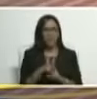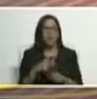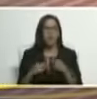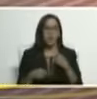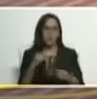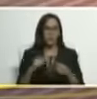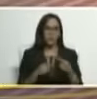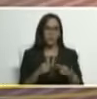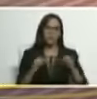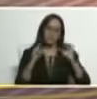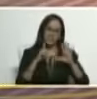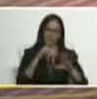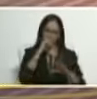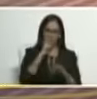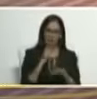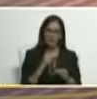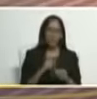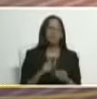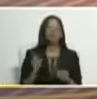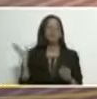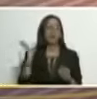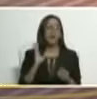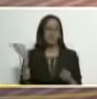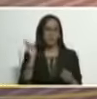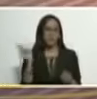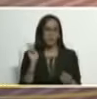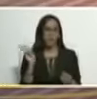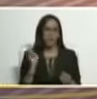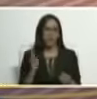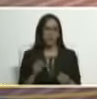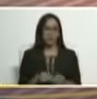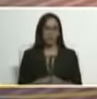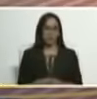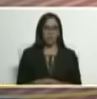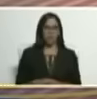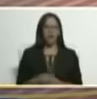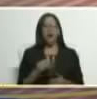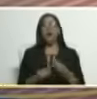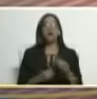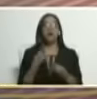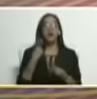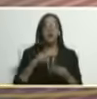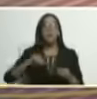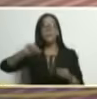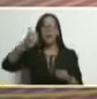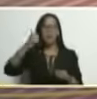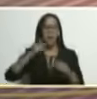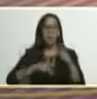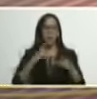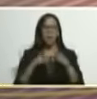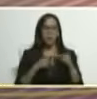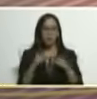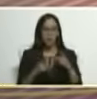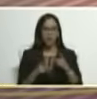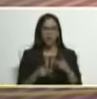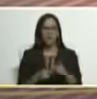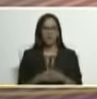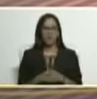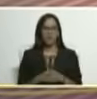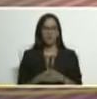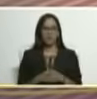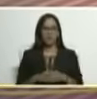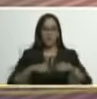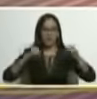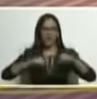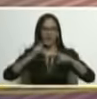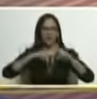próximos 7 años de llevar a Venezuela a ser uno de los mayores productores en el mercado energético mundial.